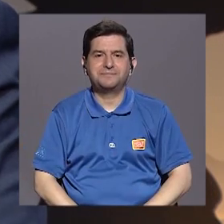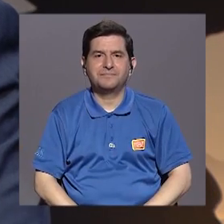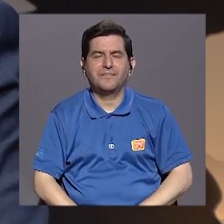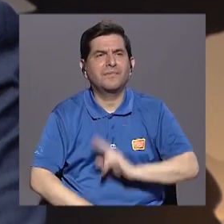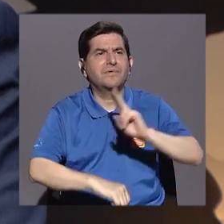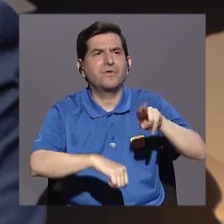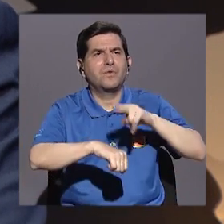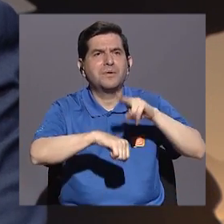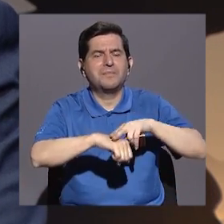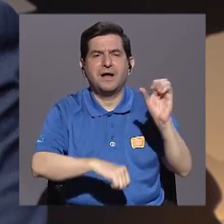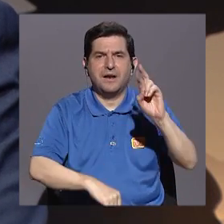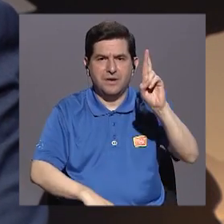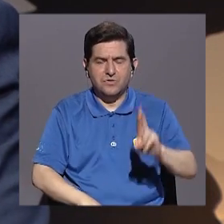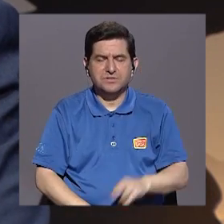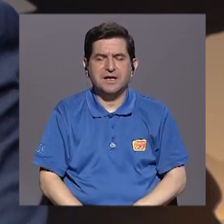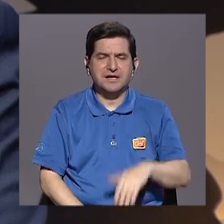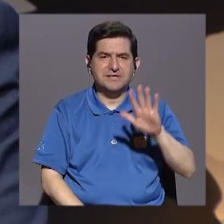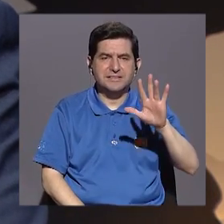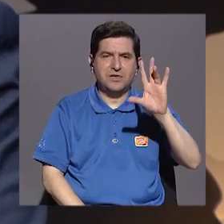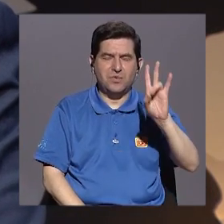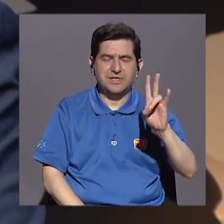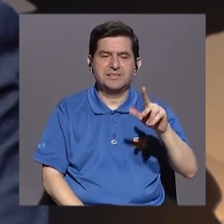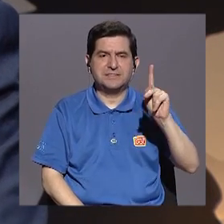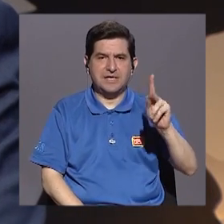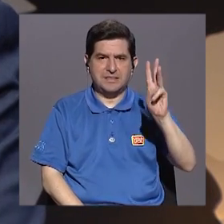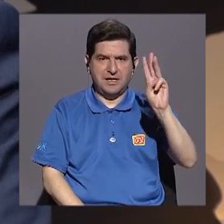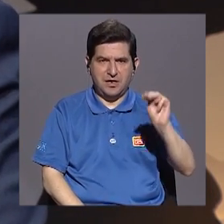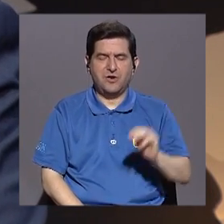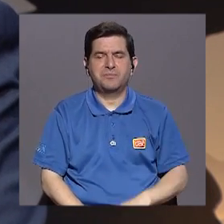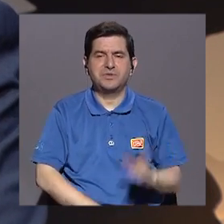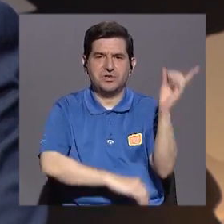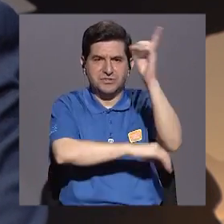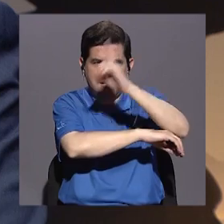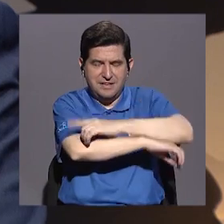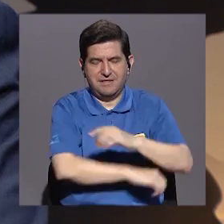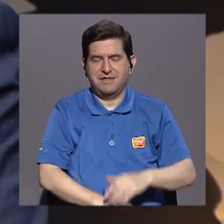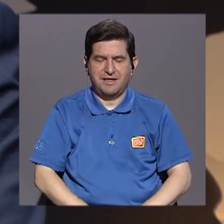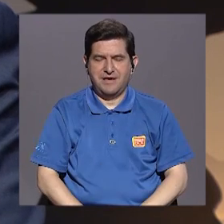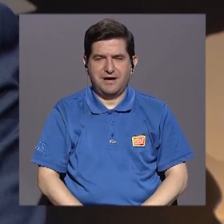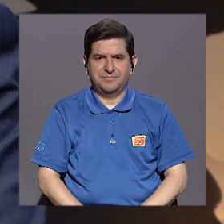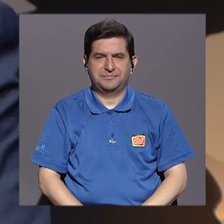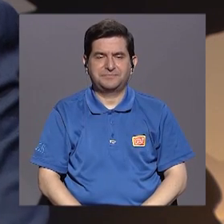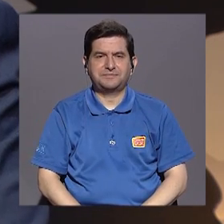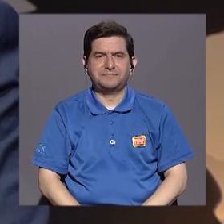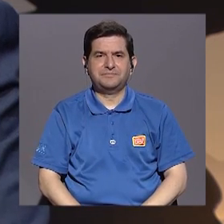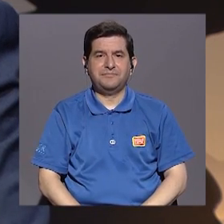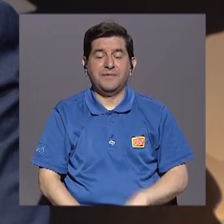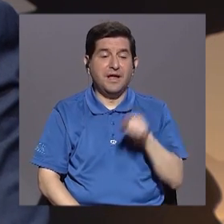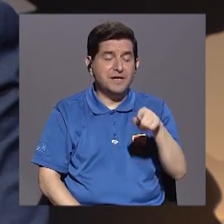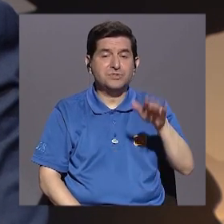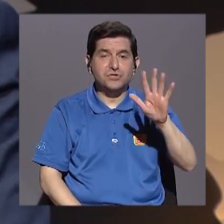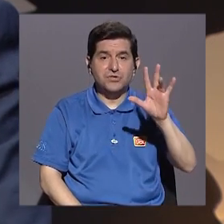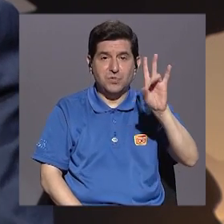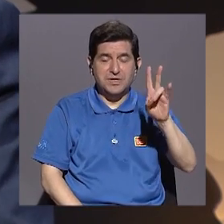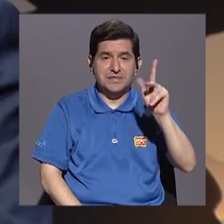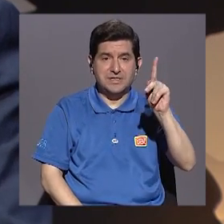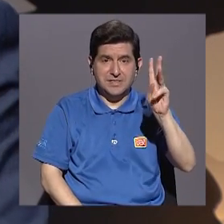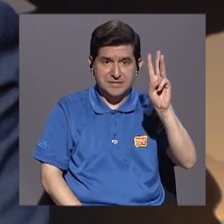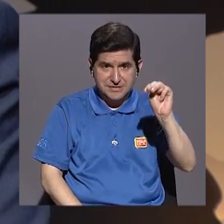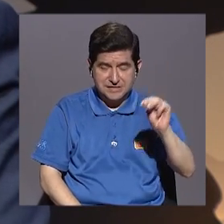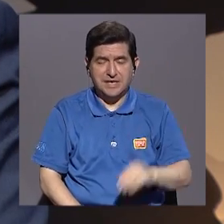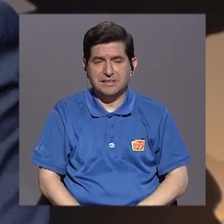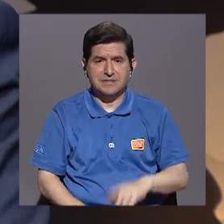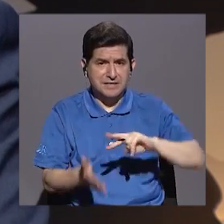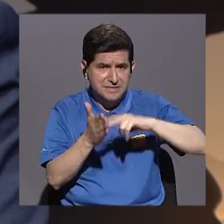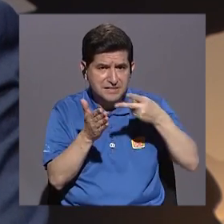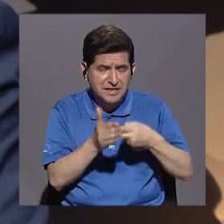promedio en costa rica se conduce 57 kilómetros por día más de 1.750 kilómetros por mes 57 kilómetros y estábamos hablando que